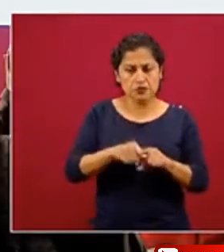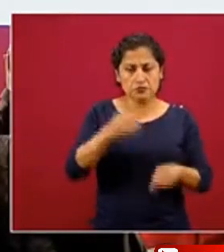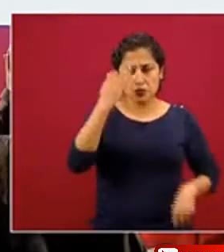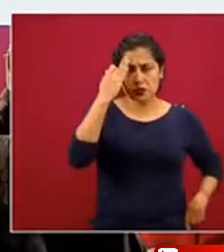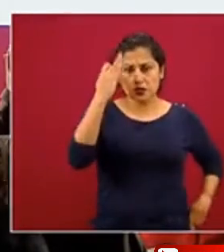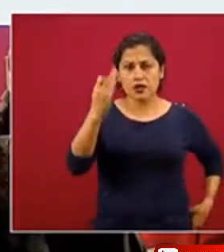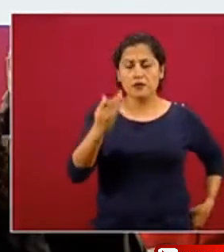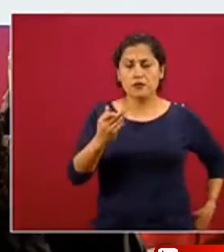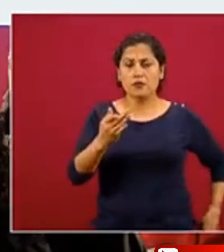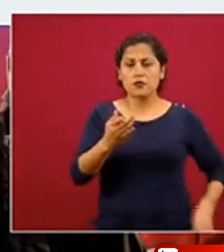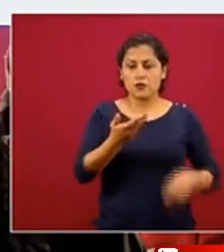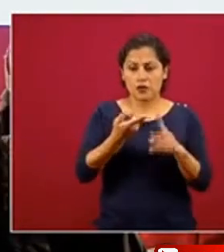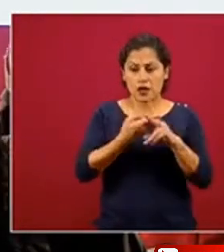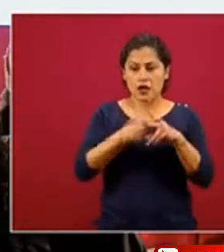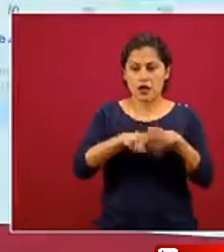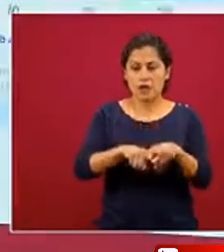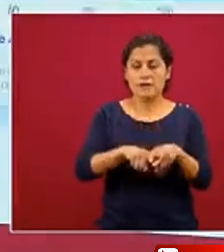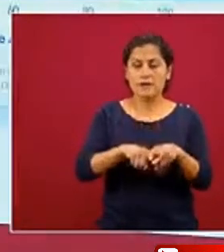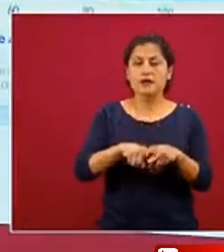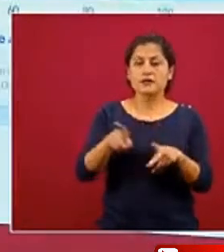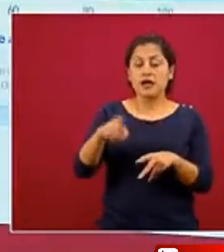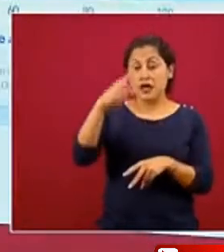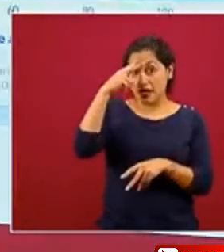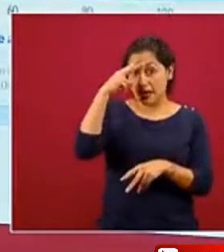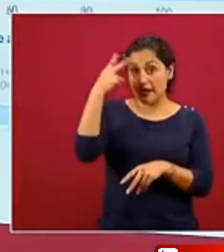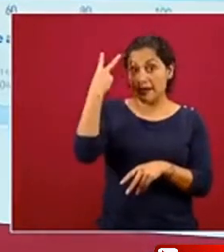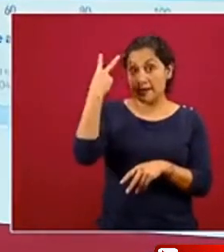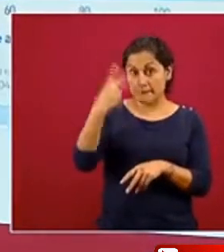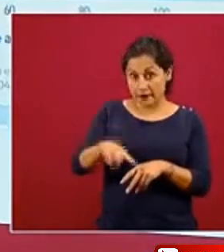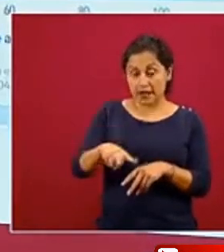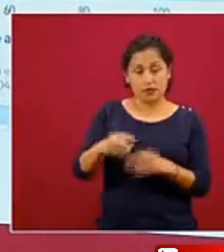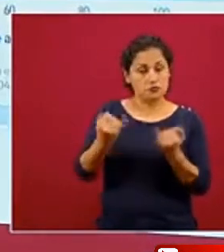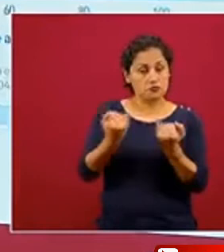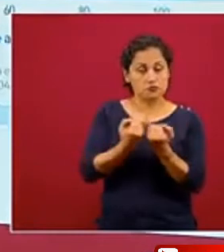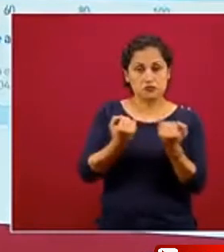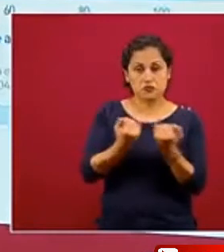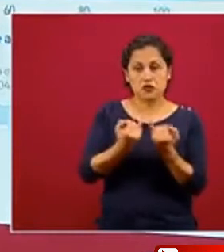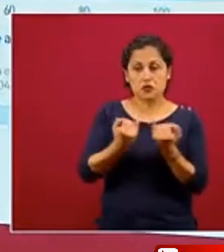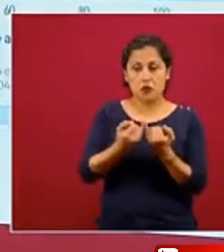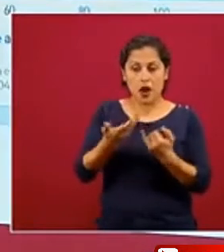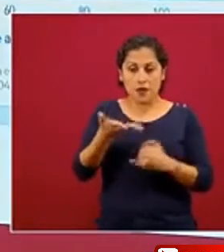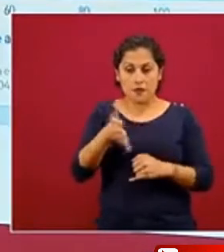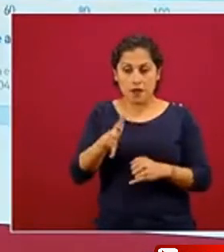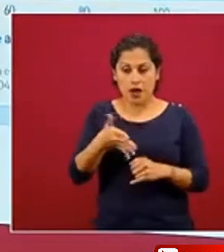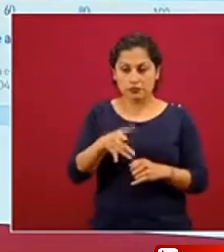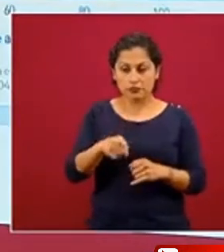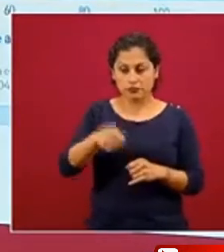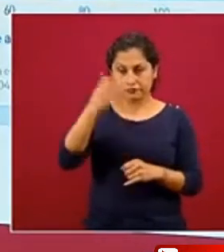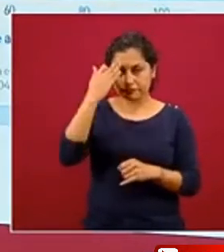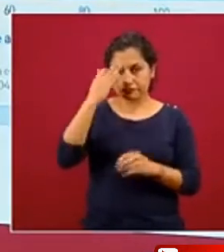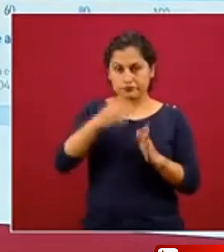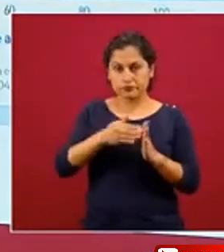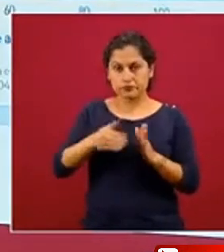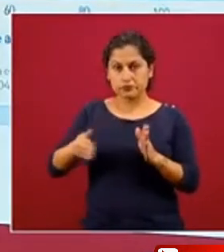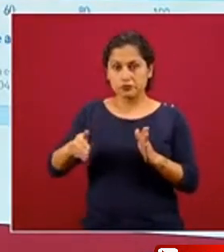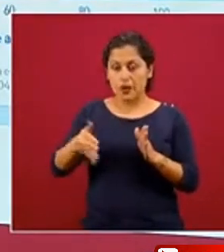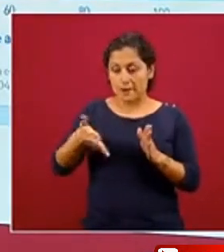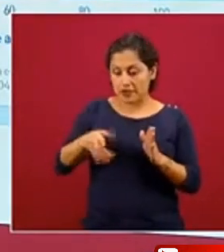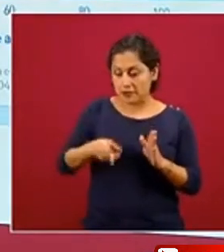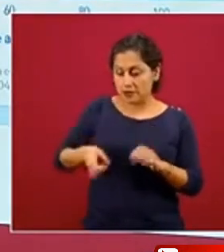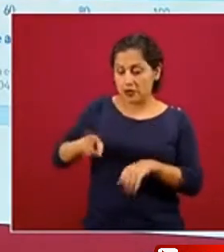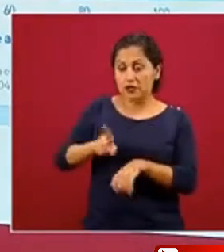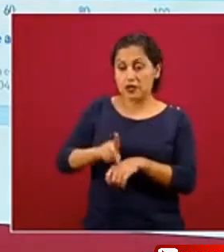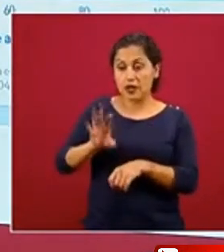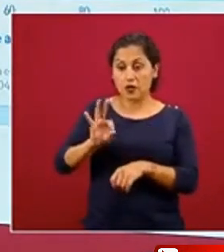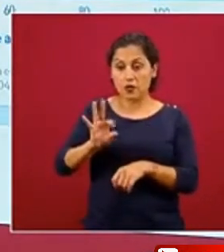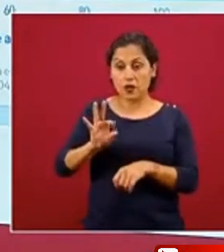fechas que México y tuvo una trayectoria, pero muy parecida a la de México. Cerca del día 40 empezó a tener